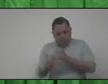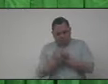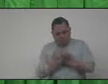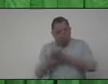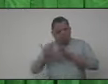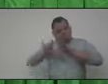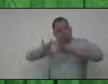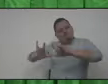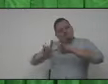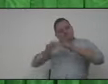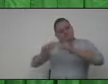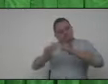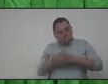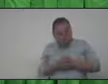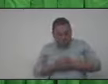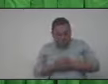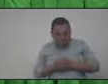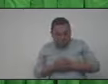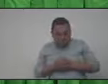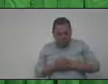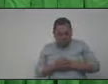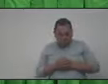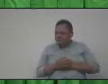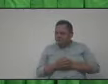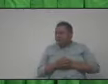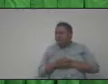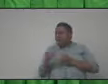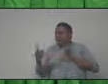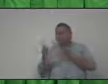demasiado. Gracias, mi vida. También te amo, hija.